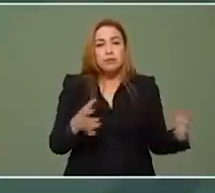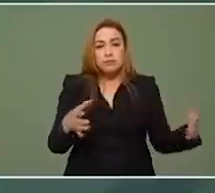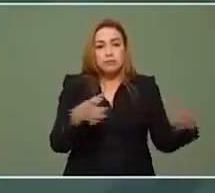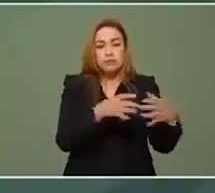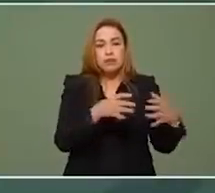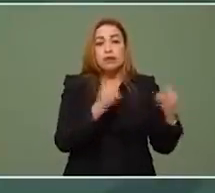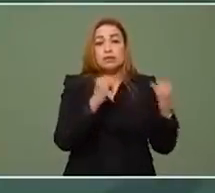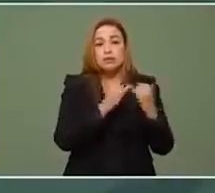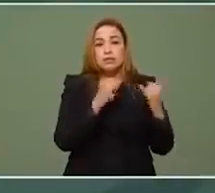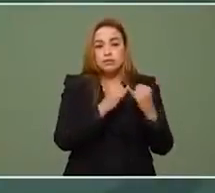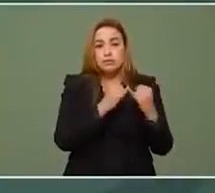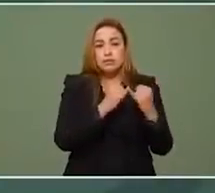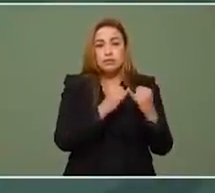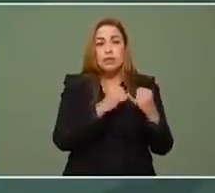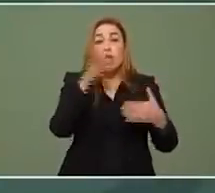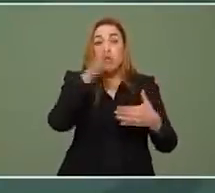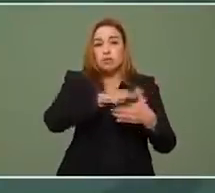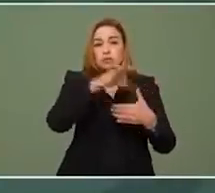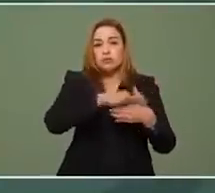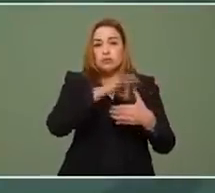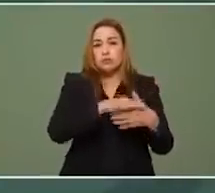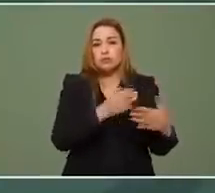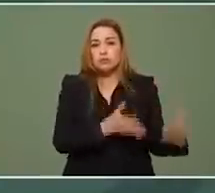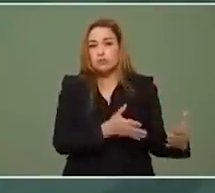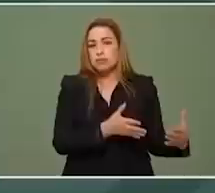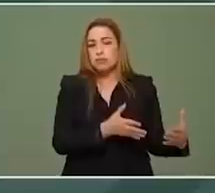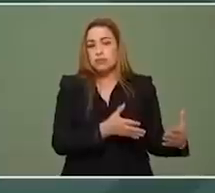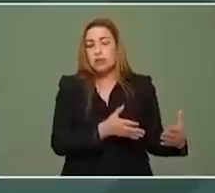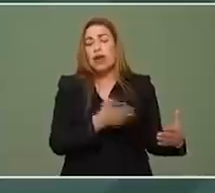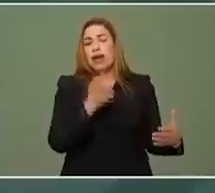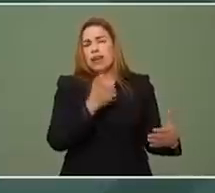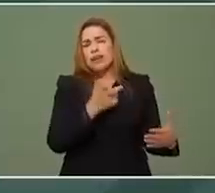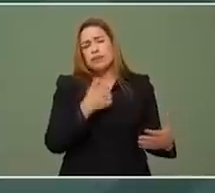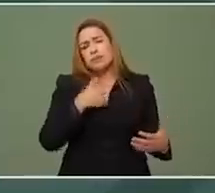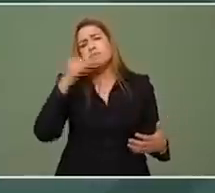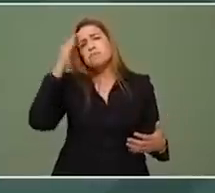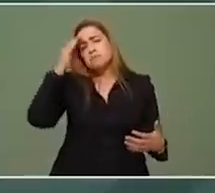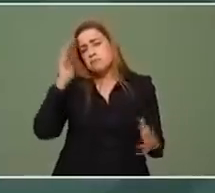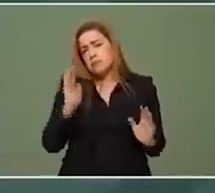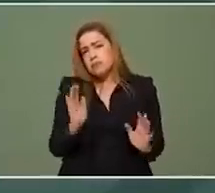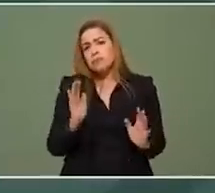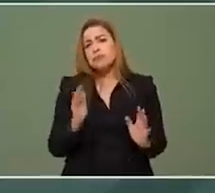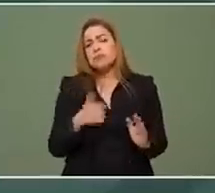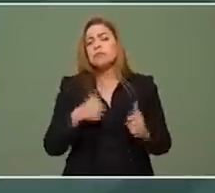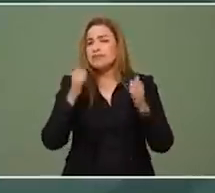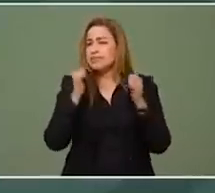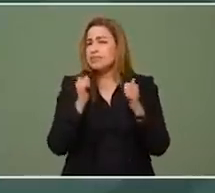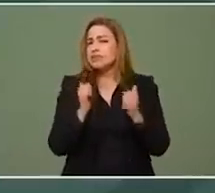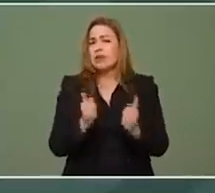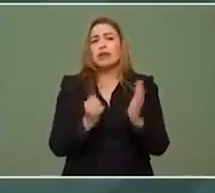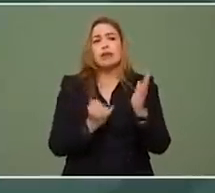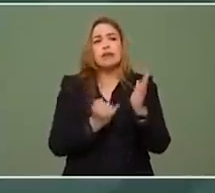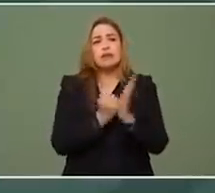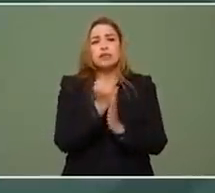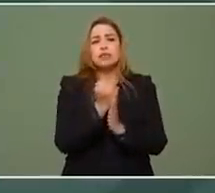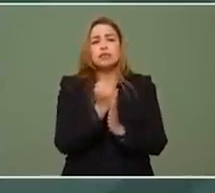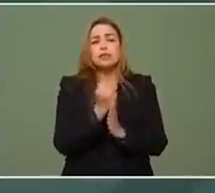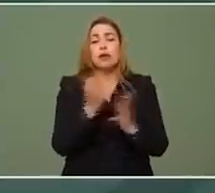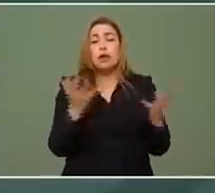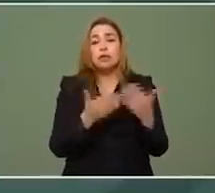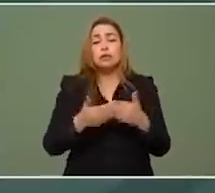sí fue una muy buena decisión en la que tomaron ayer los